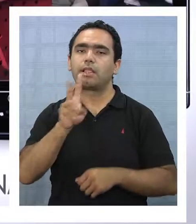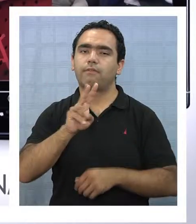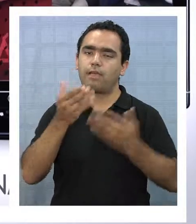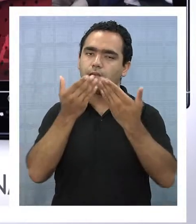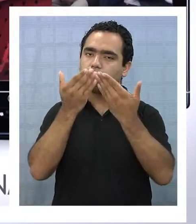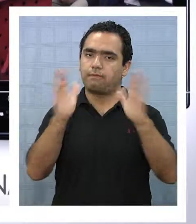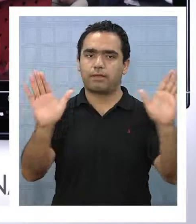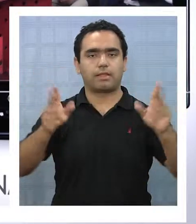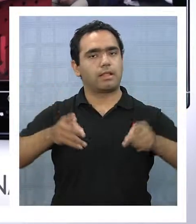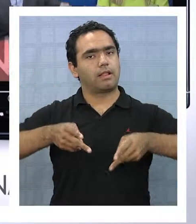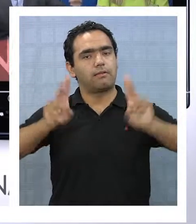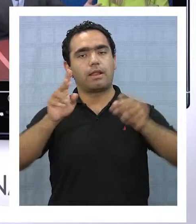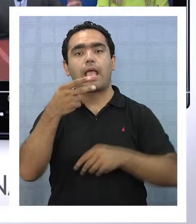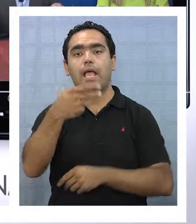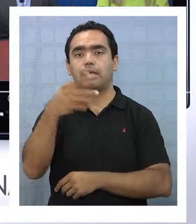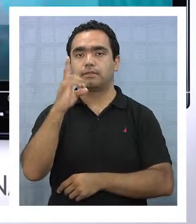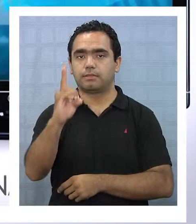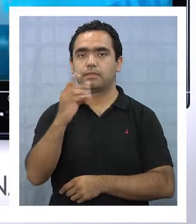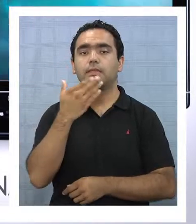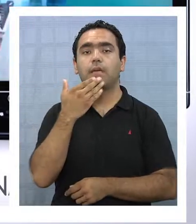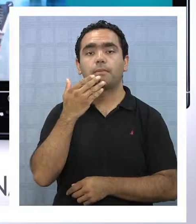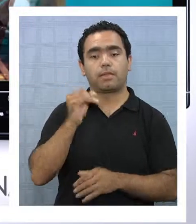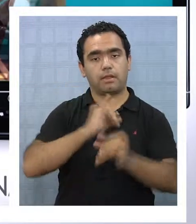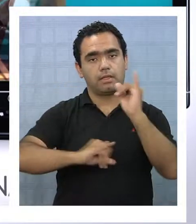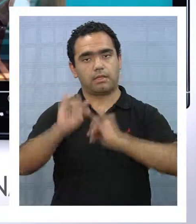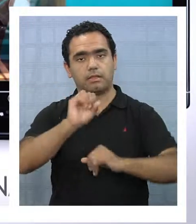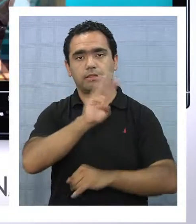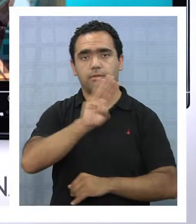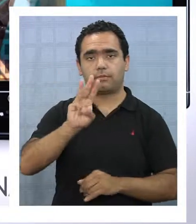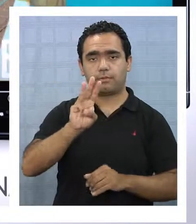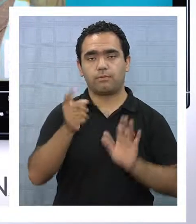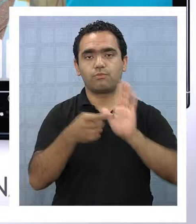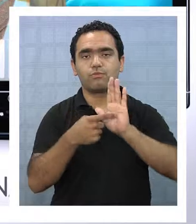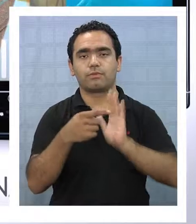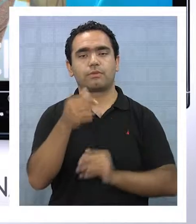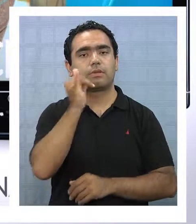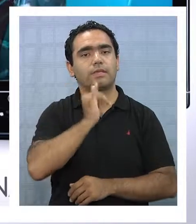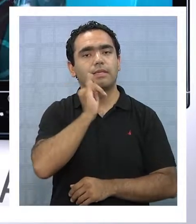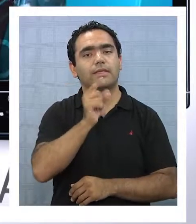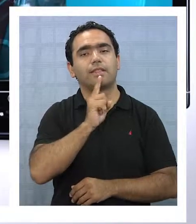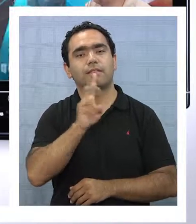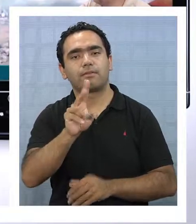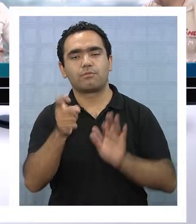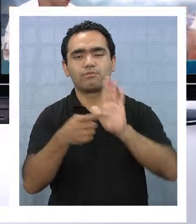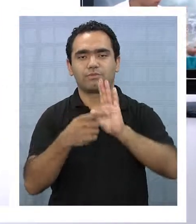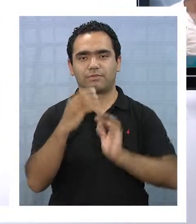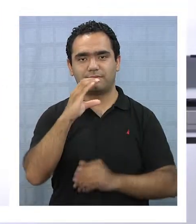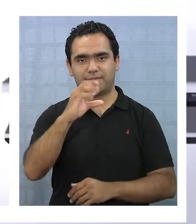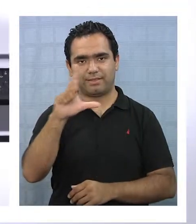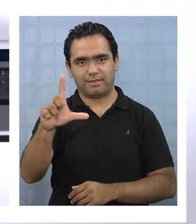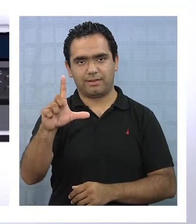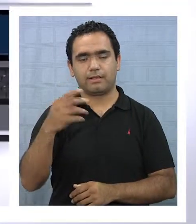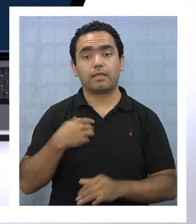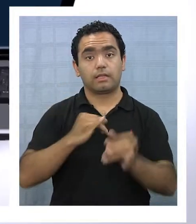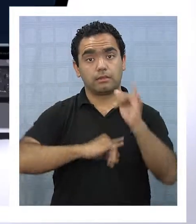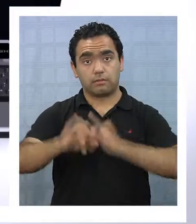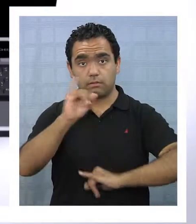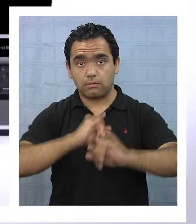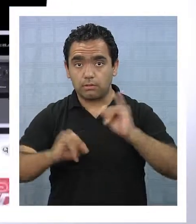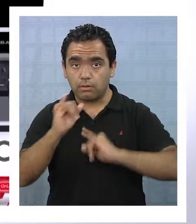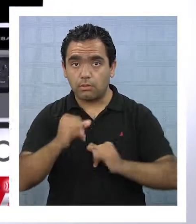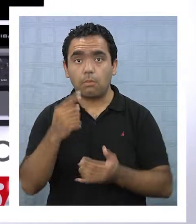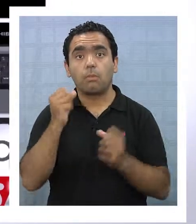libre recepción en HD y online en www.iquiquetv.cl, página en la cual se